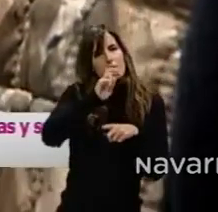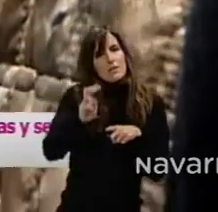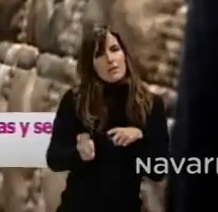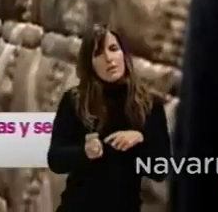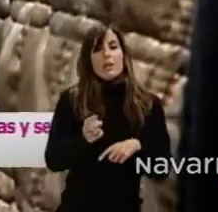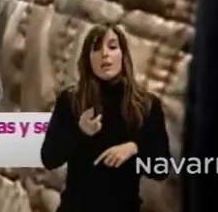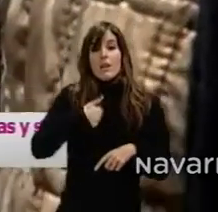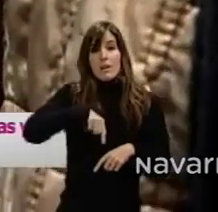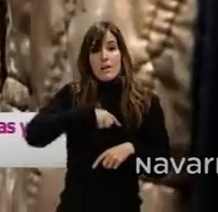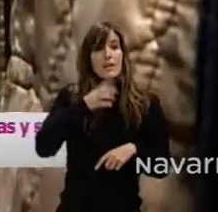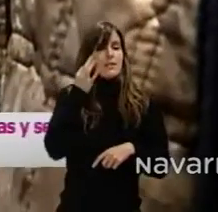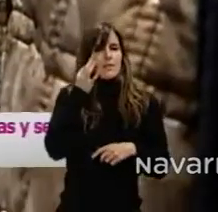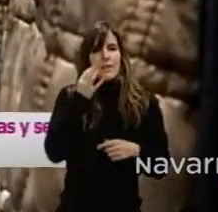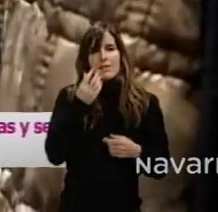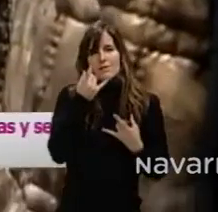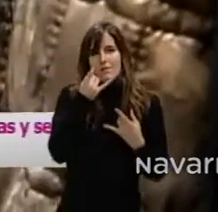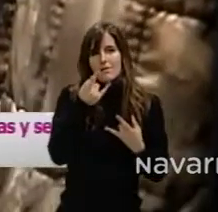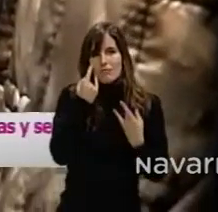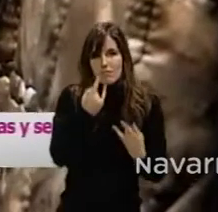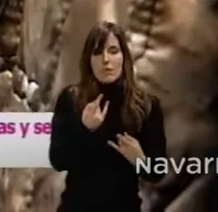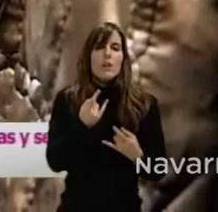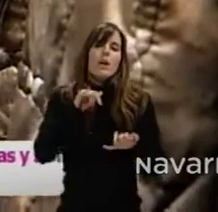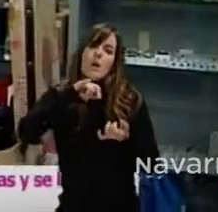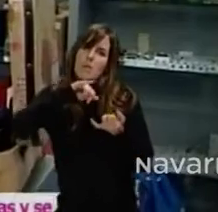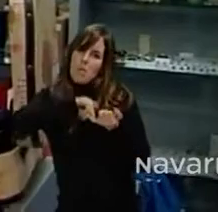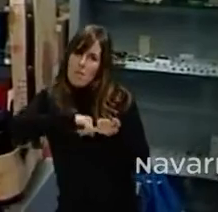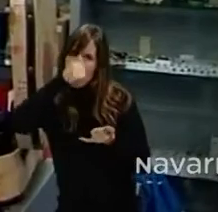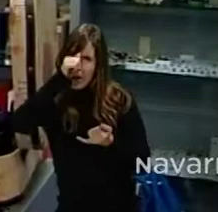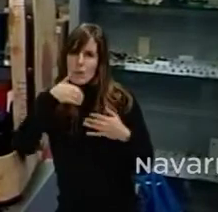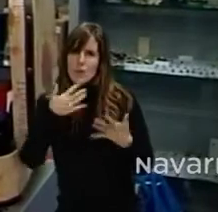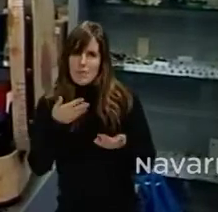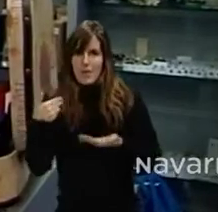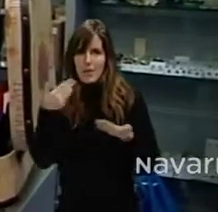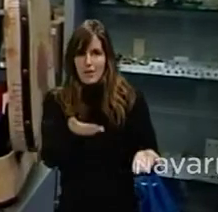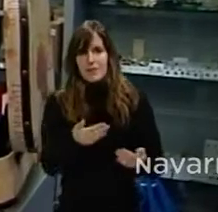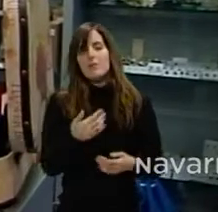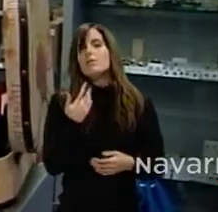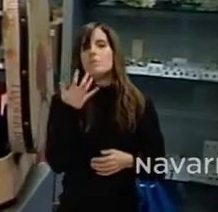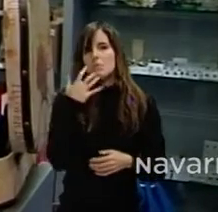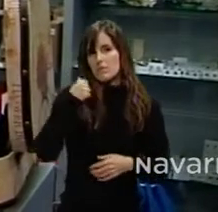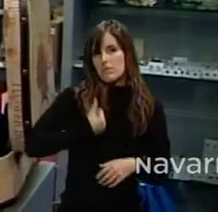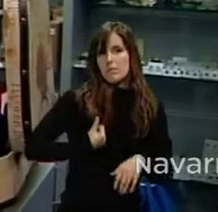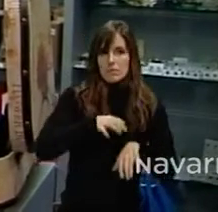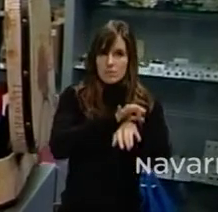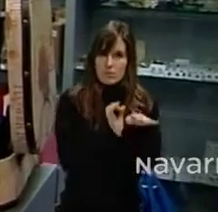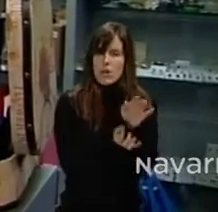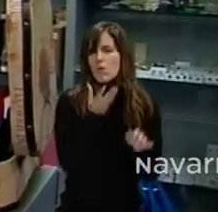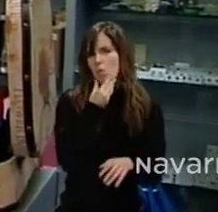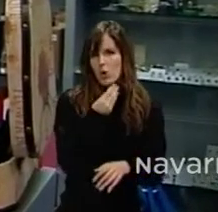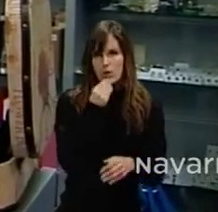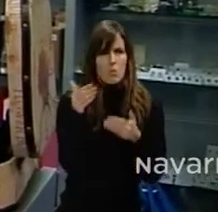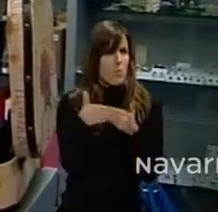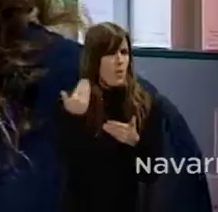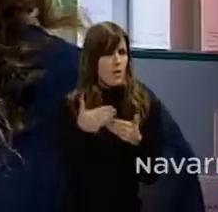todo lo que nos gusta a las chicas, a las mujeres, incluso a los maridos, para regalar a sus señoras. Muchísimo complemento, muy bonito, muy